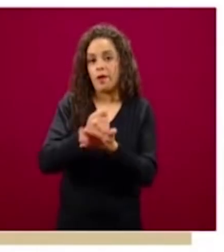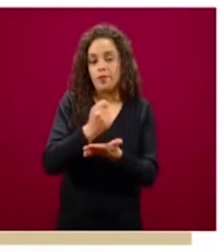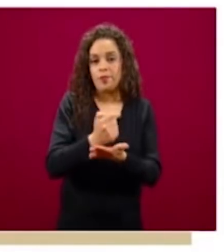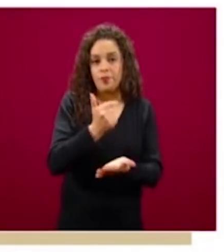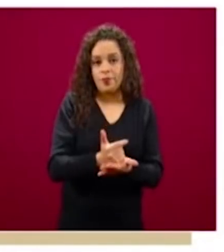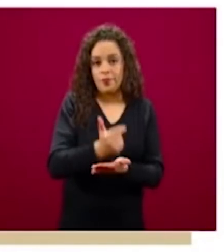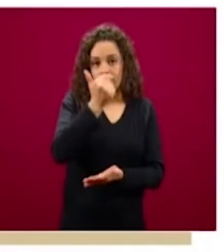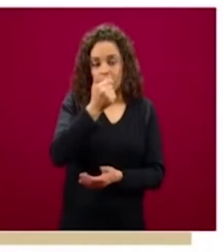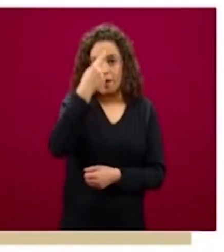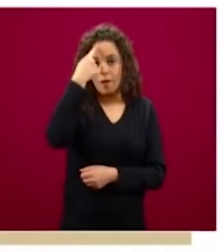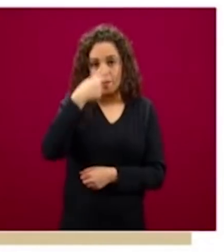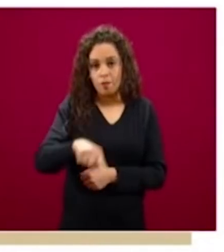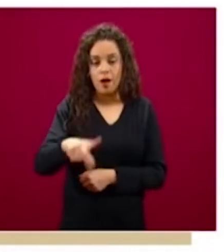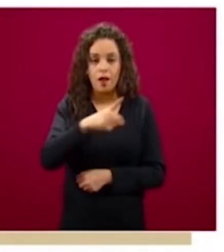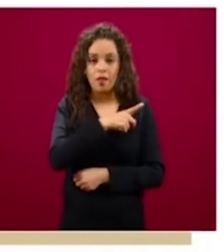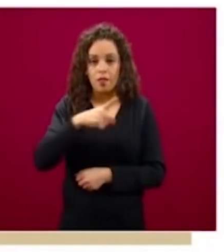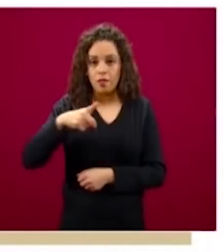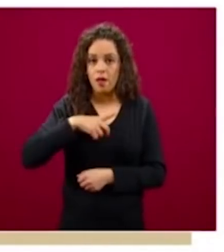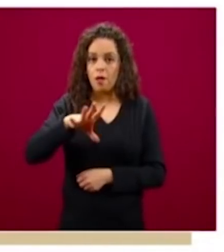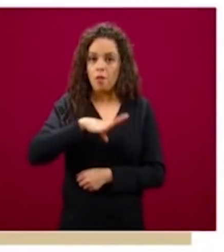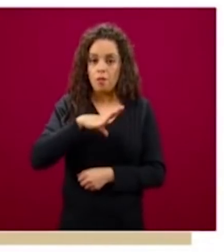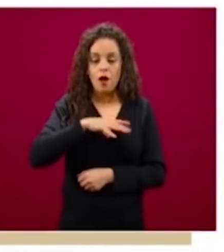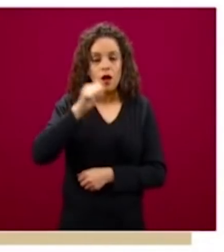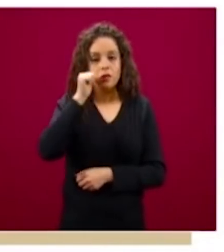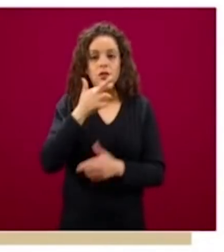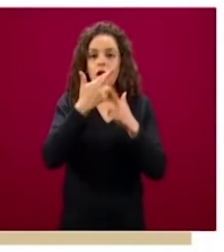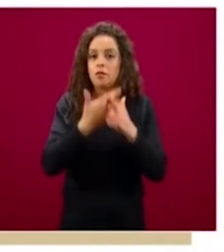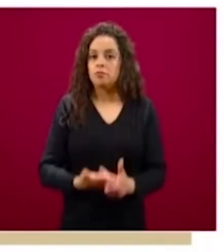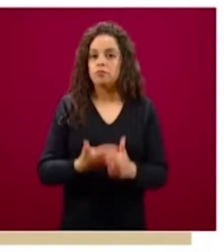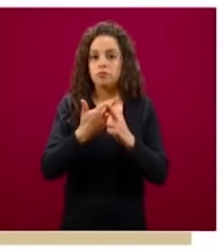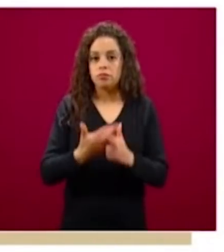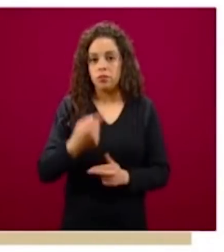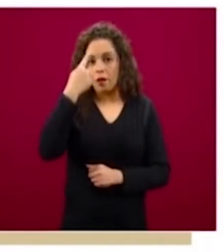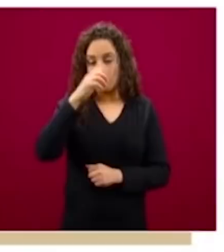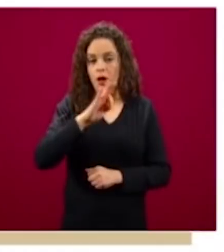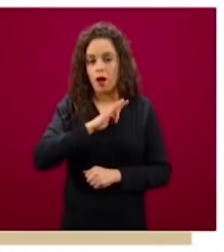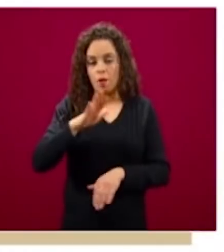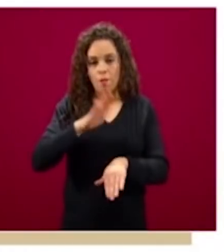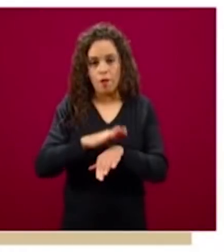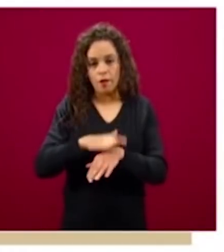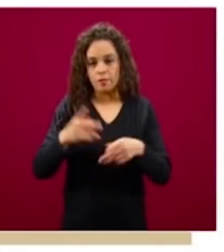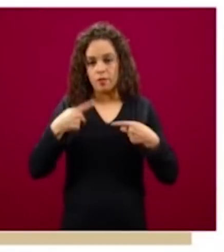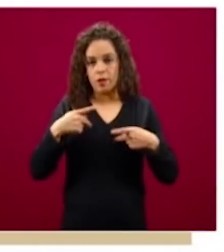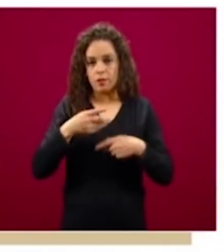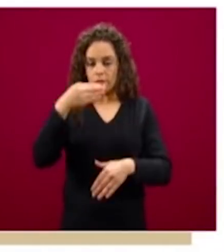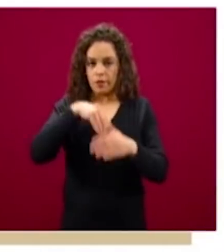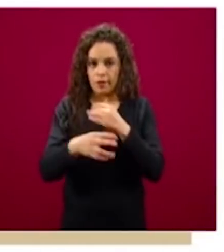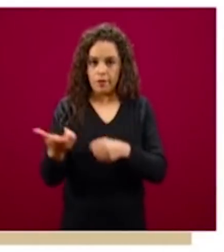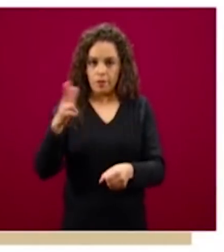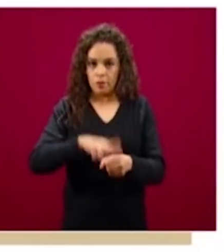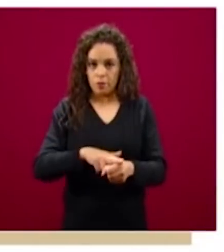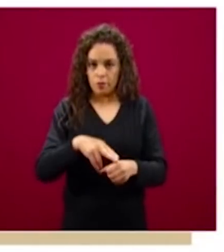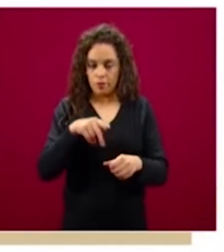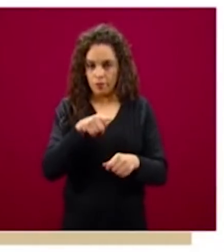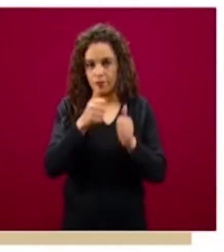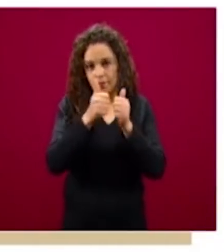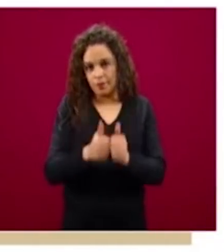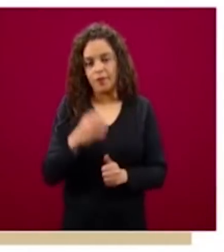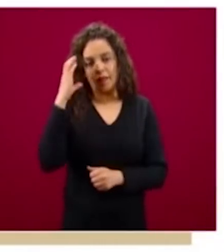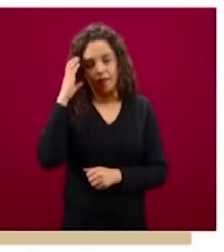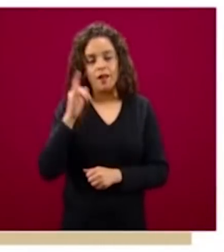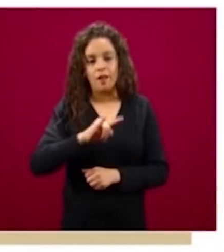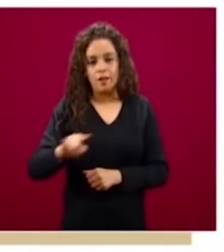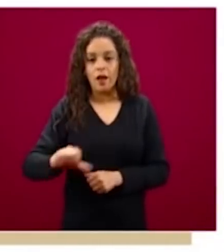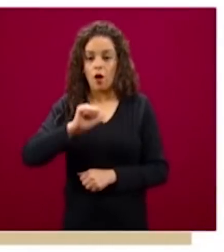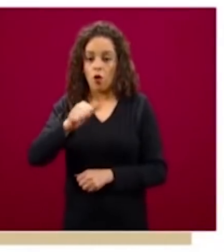poder siempre tener esta disponibilidad para poder seguir recibiendo a las personas. En la siguiente y última diapositiva,